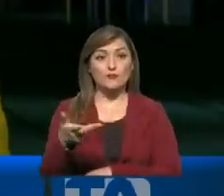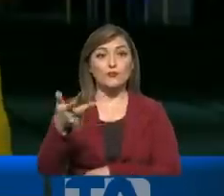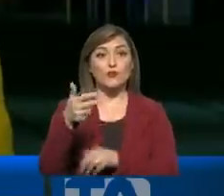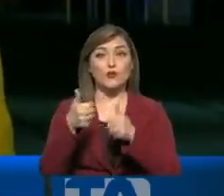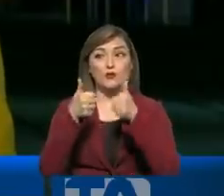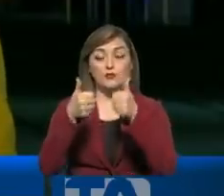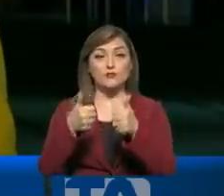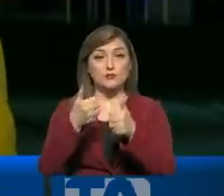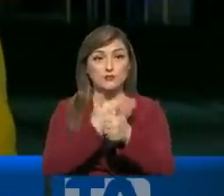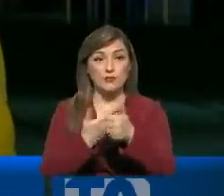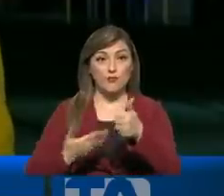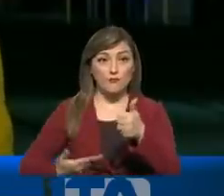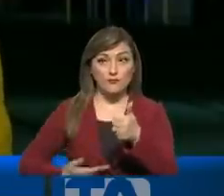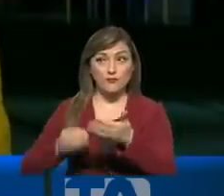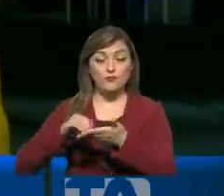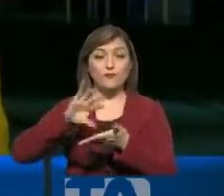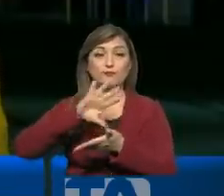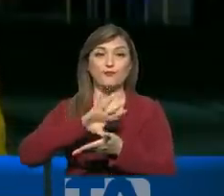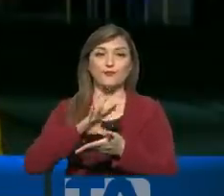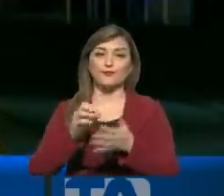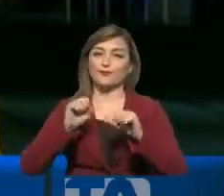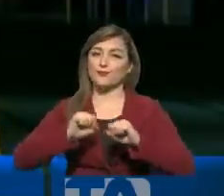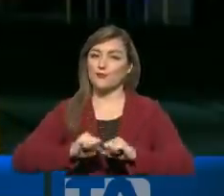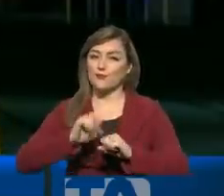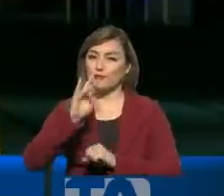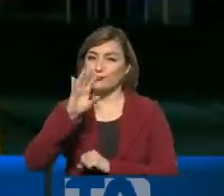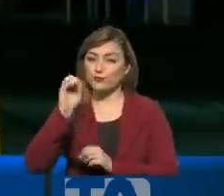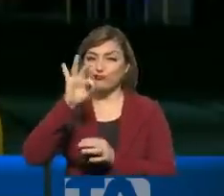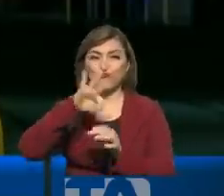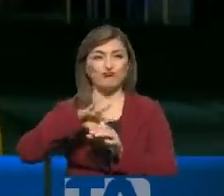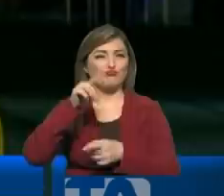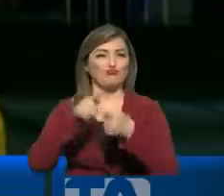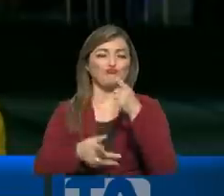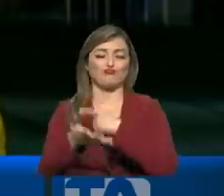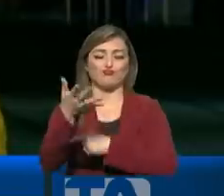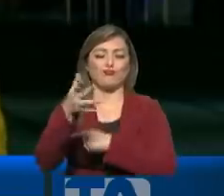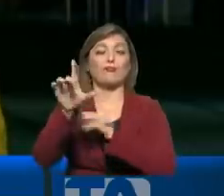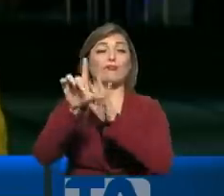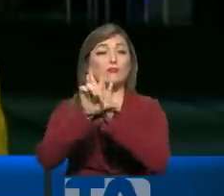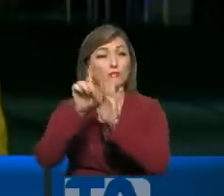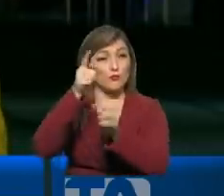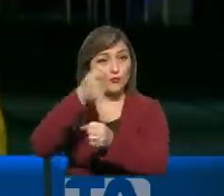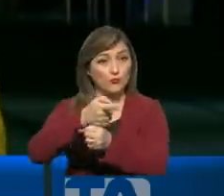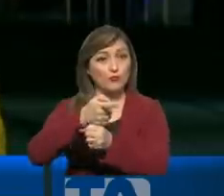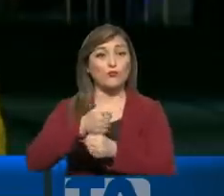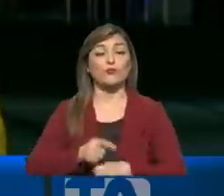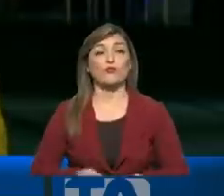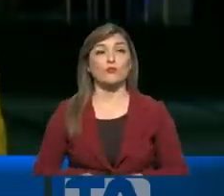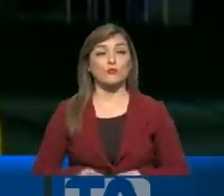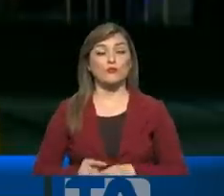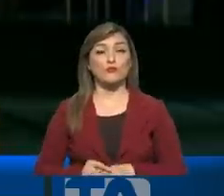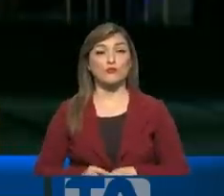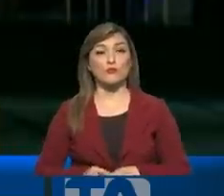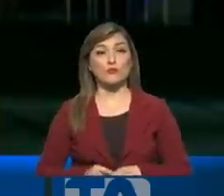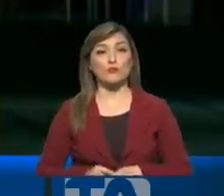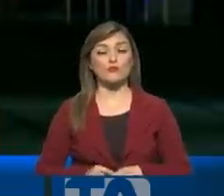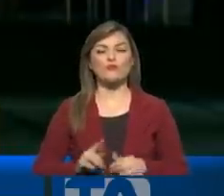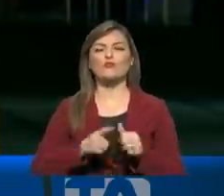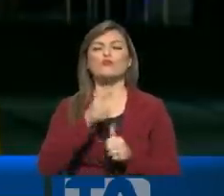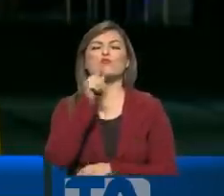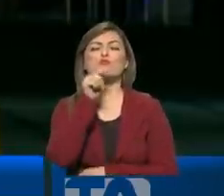candidatos para la presidencia de la Asamblea lograron los 70 votos que se requieren por ley para ocupar este cargo. El primero